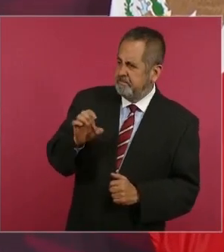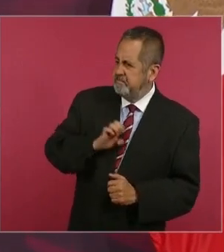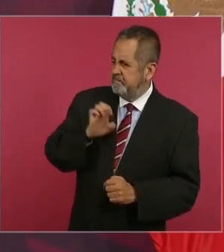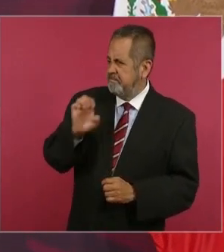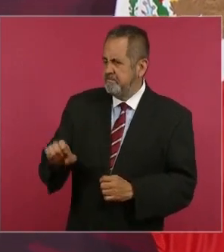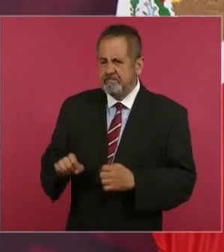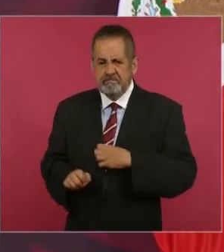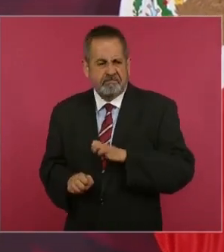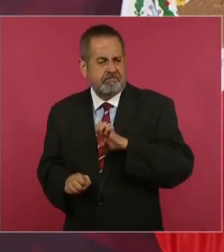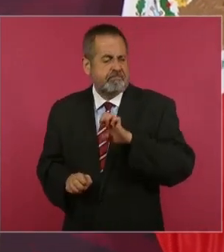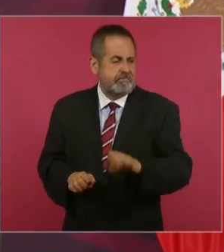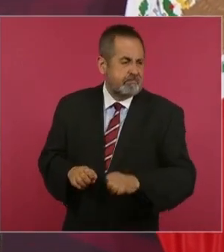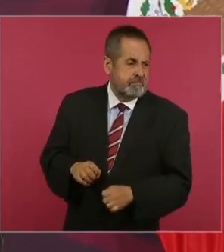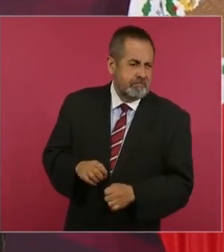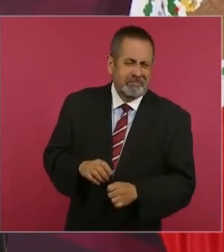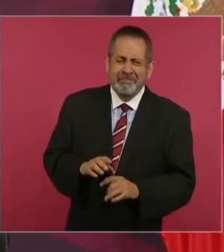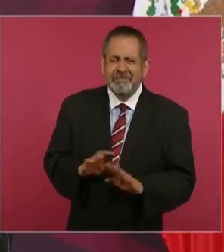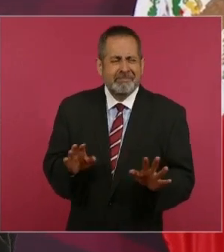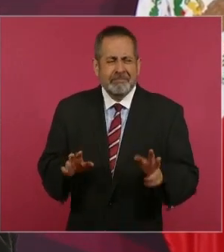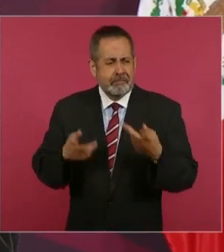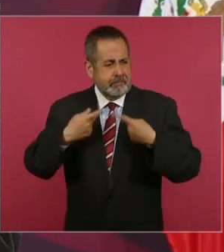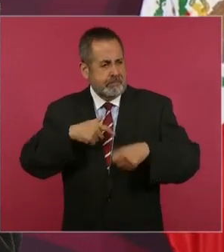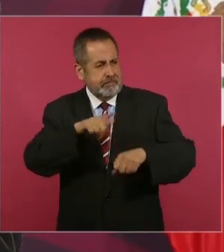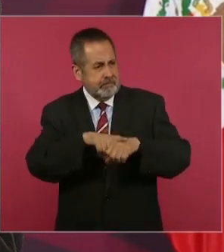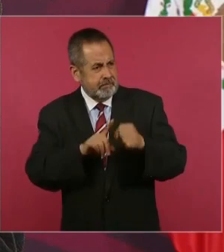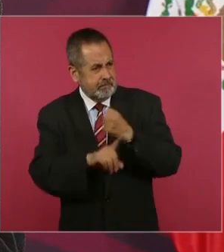odiar es asun